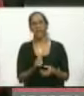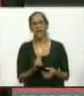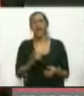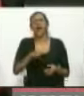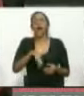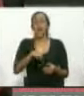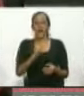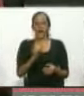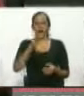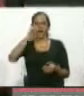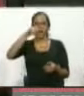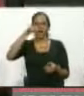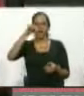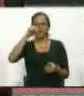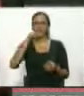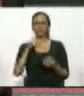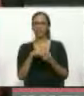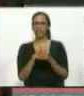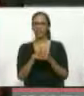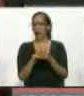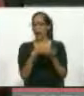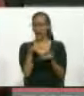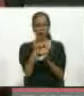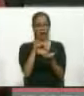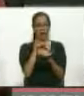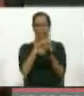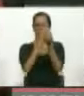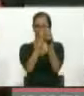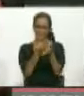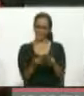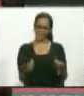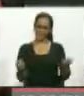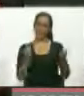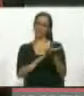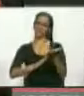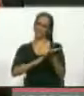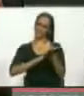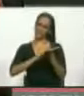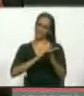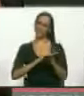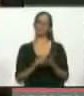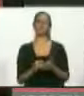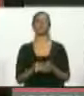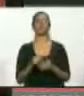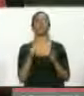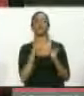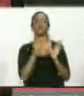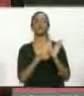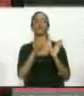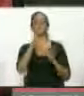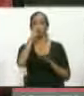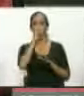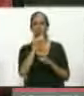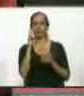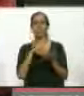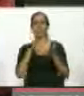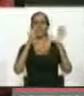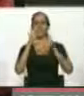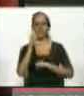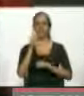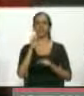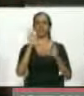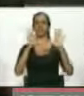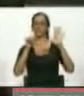ser en junio esto es lo necesario se cumplieron cinco años 2015 16 17